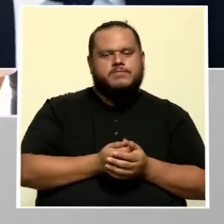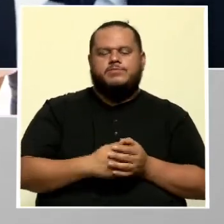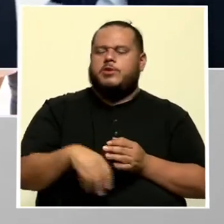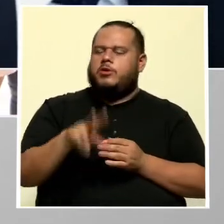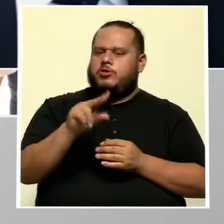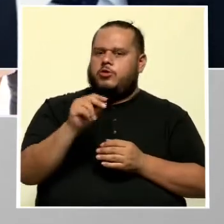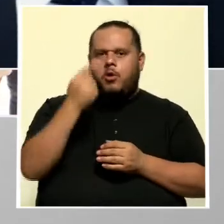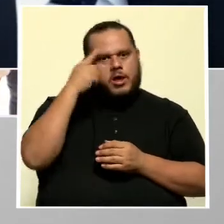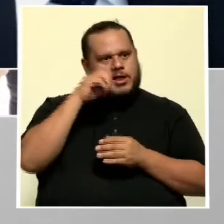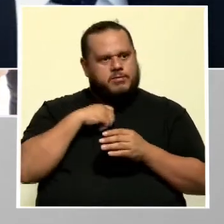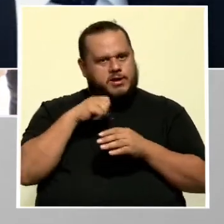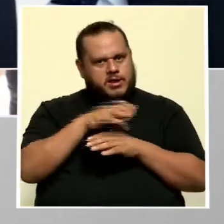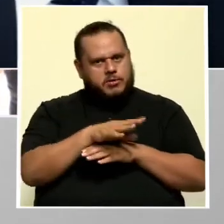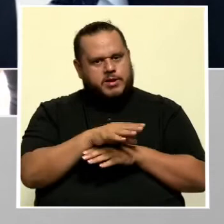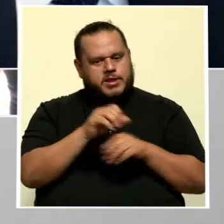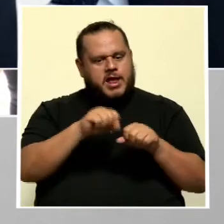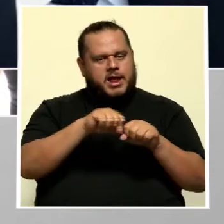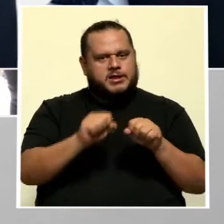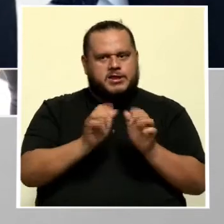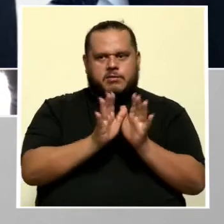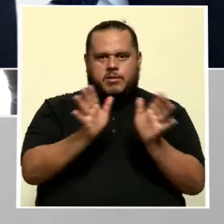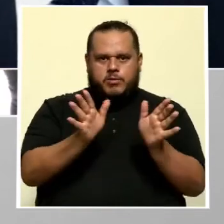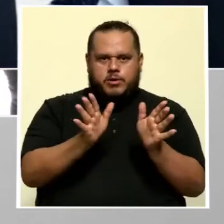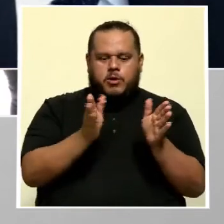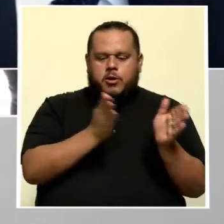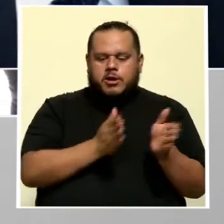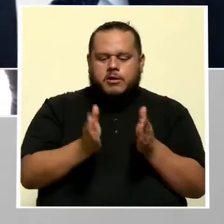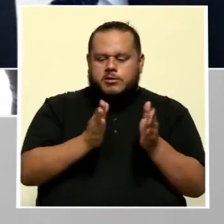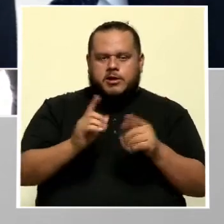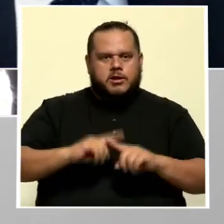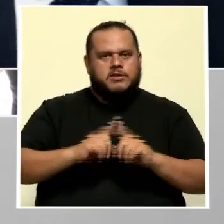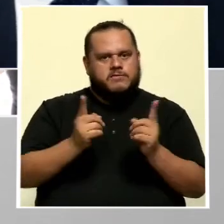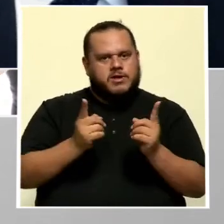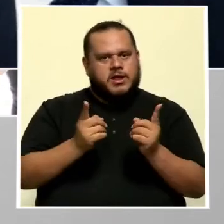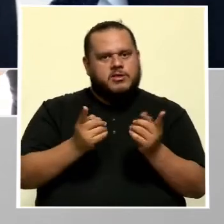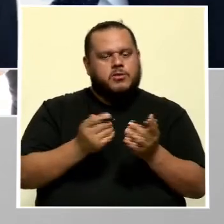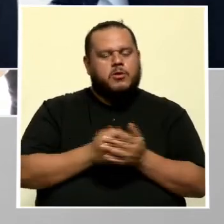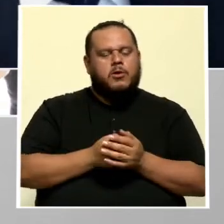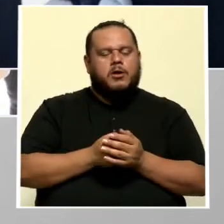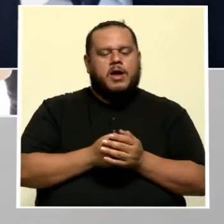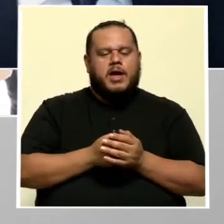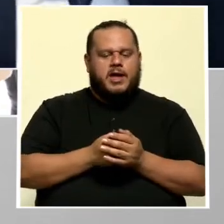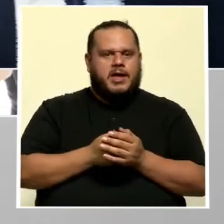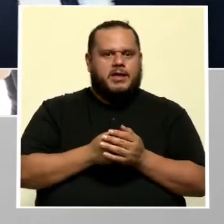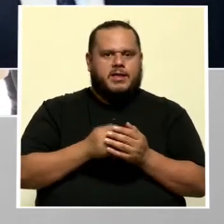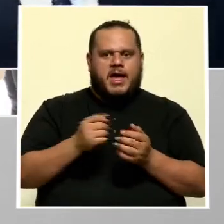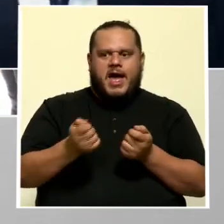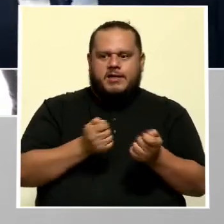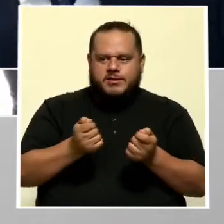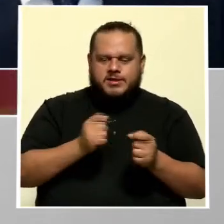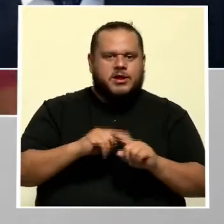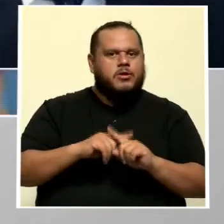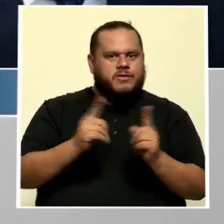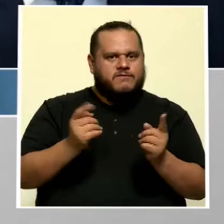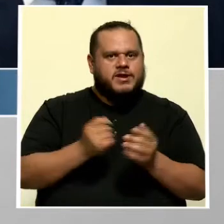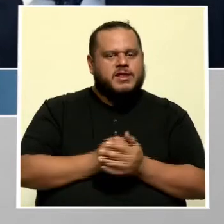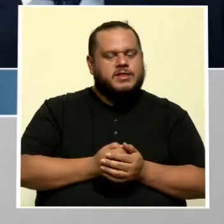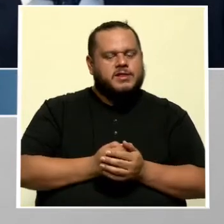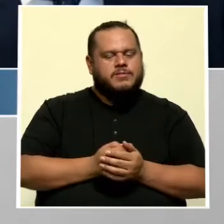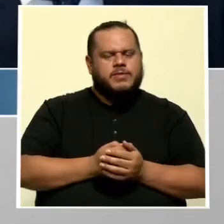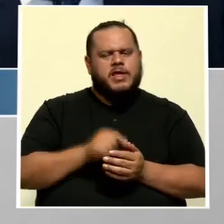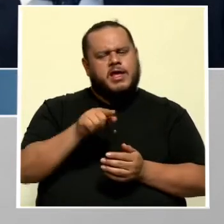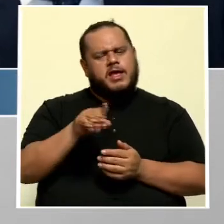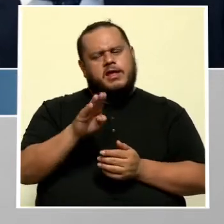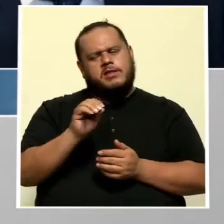es para que lo manden al sistema público, que va a ser organizado diferente, gestionado diferente, administrado diferente. Y tendría que ese